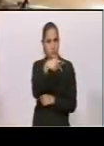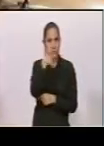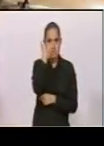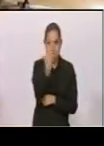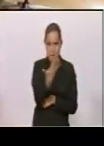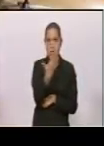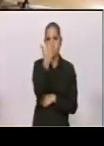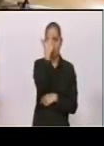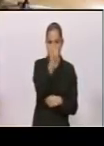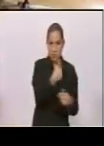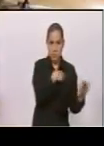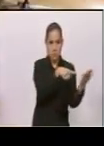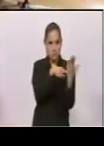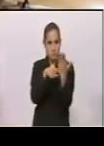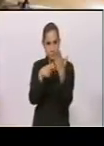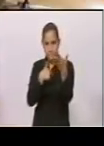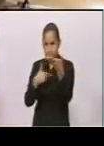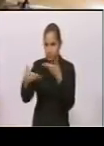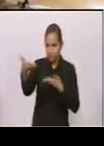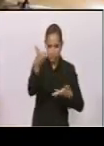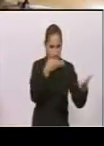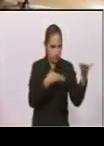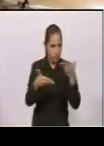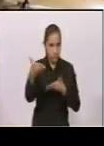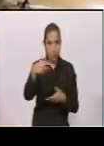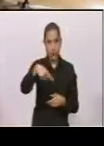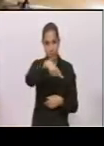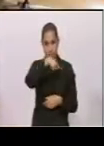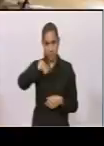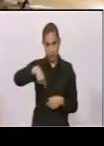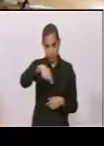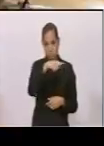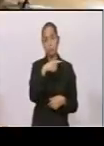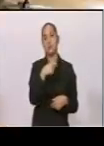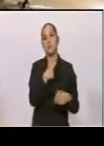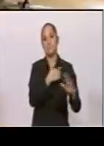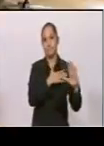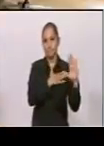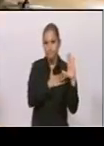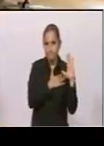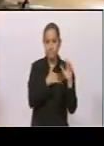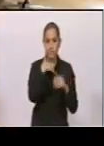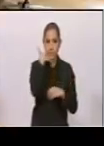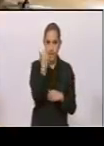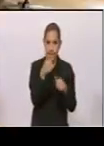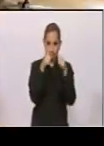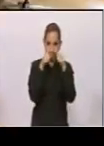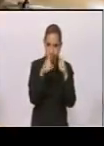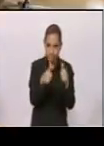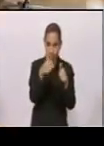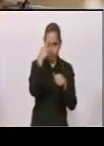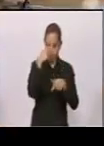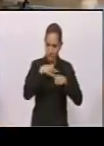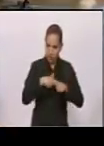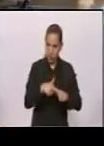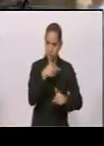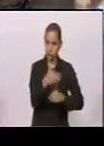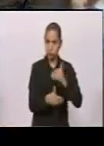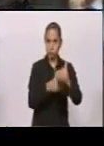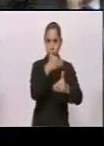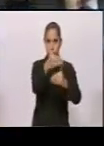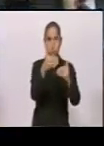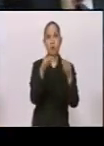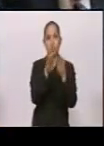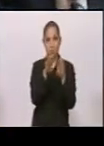Comprometidos por consolidar una visión progresista y apegada al mandato